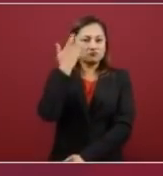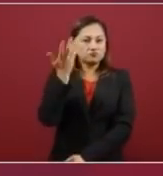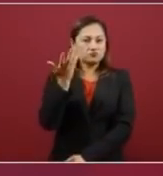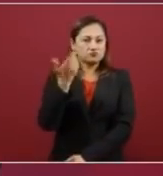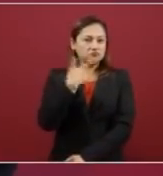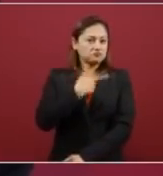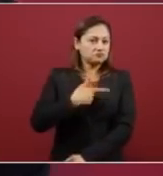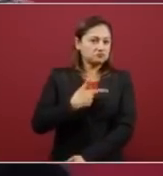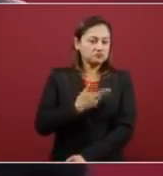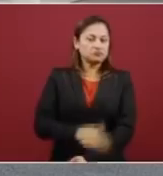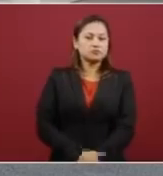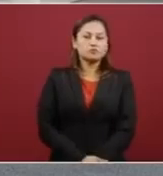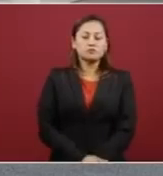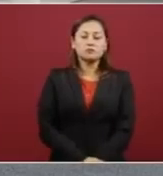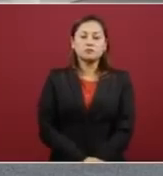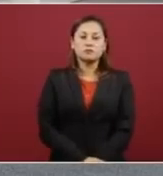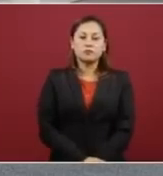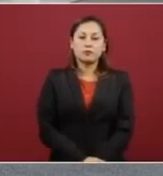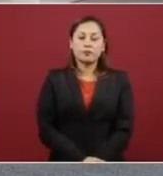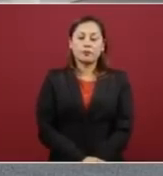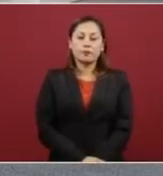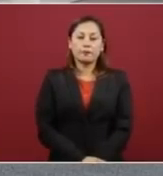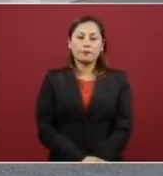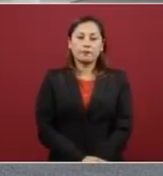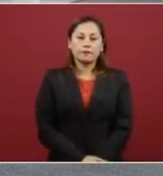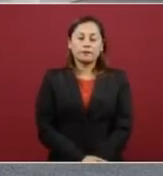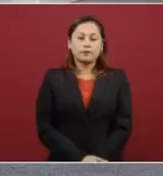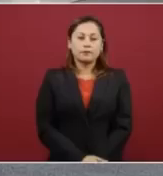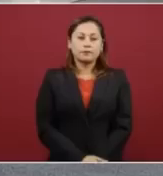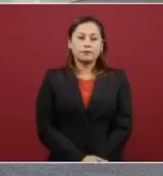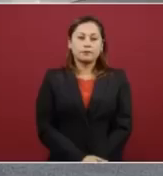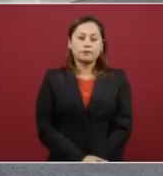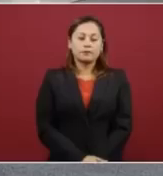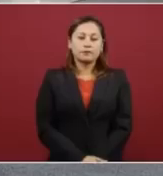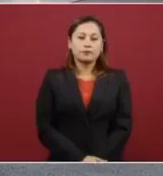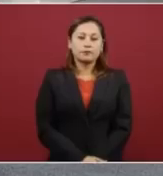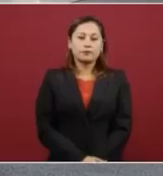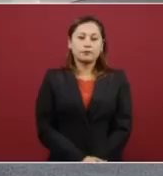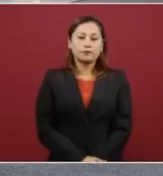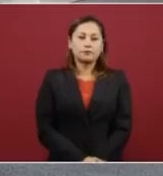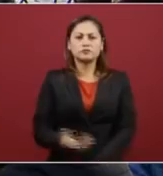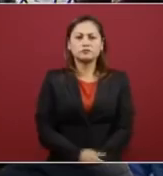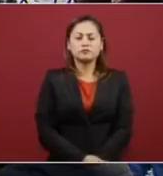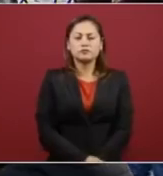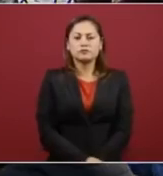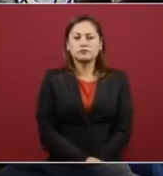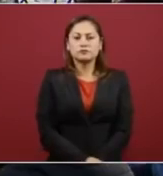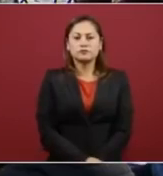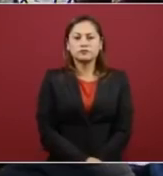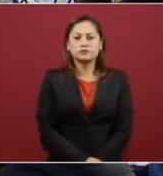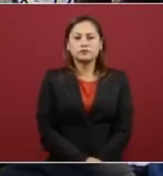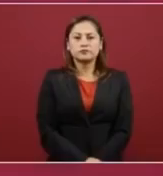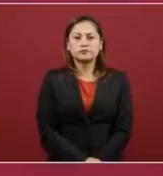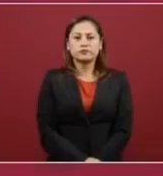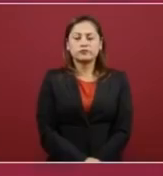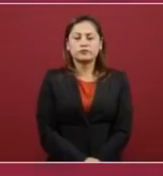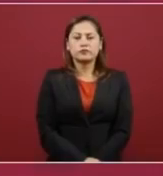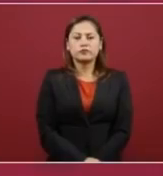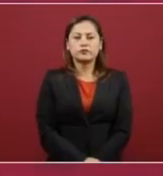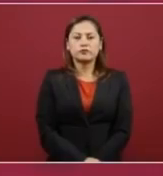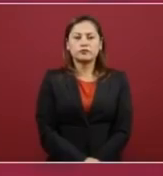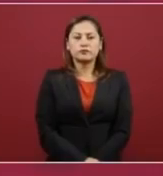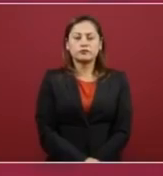abra el caso de luís donaldo colosio dijo que no se debe dar carpetazo y exigir la aclaración de los hechos no hay que agotar